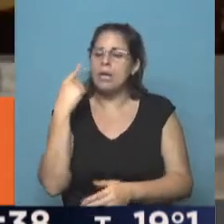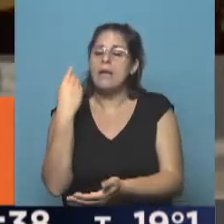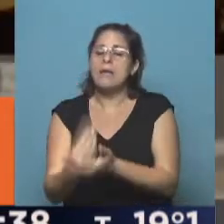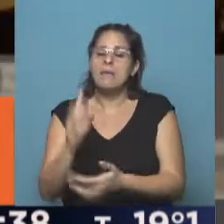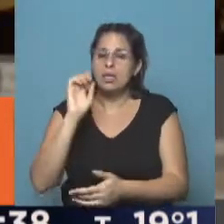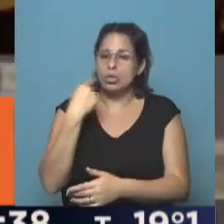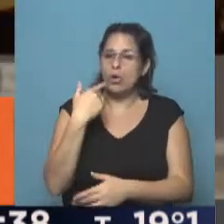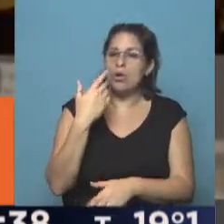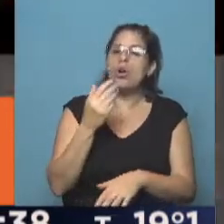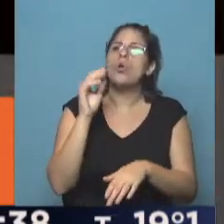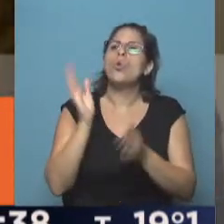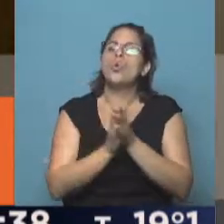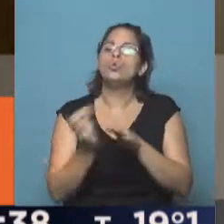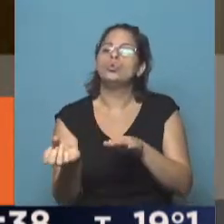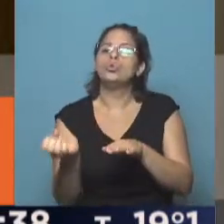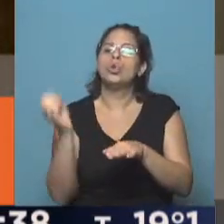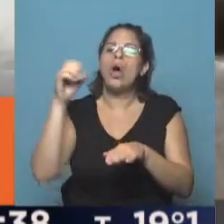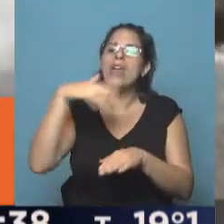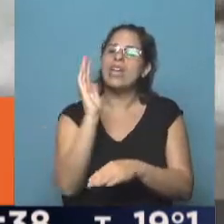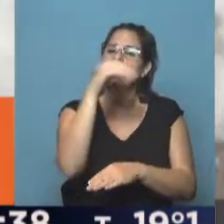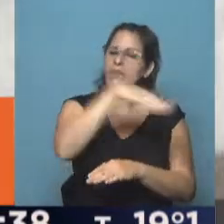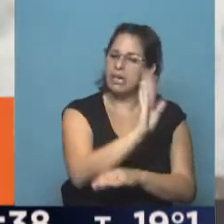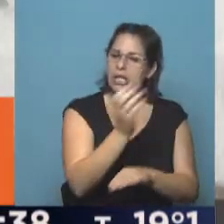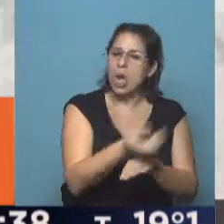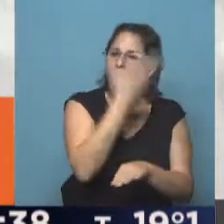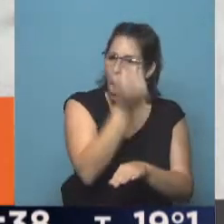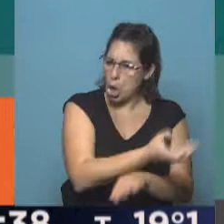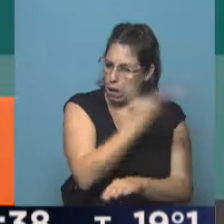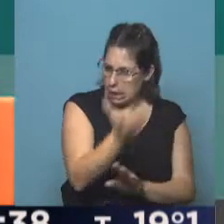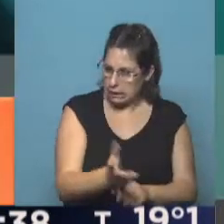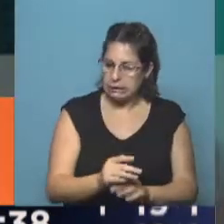orcas, delfines. Las orcas son delfines.